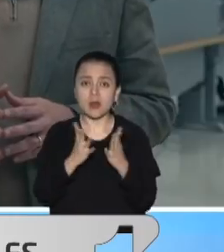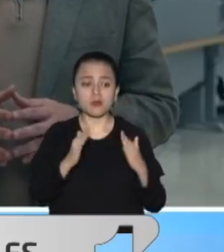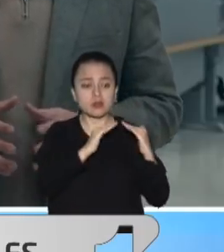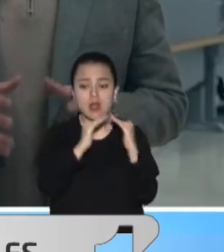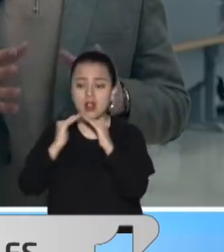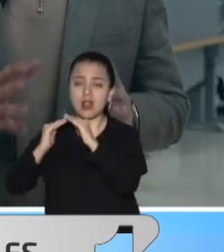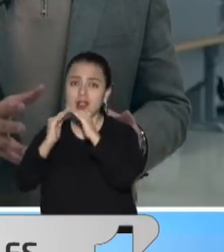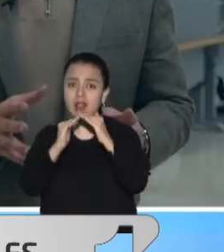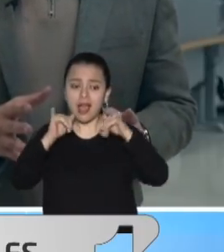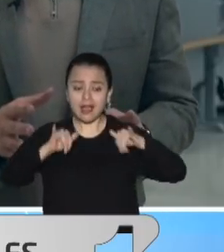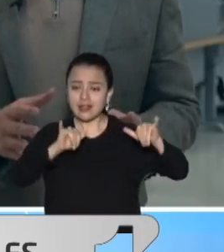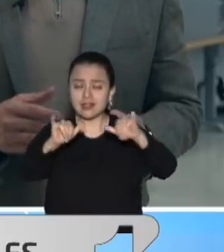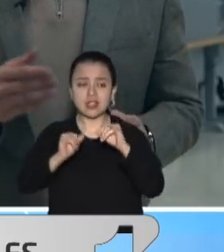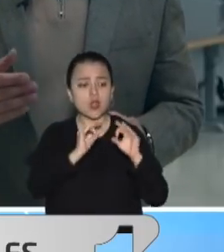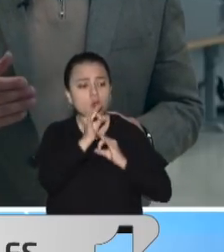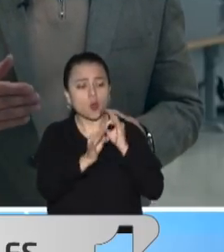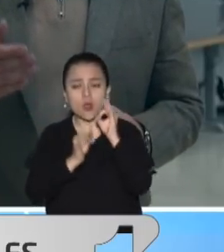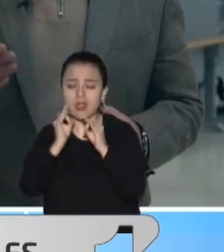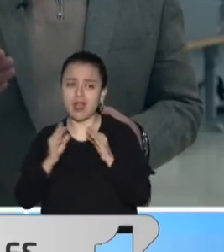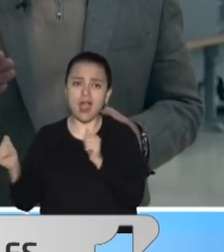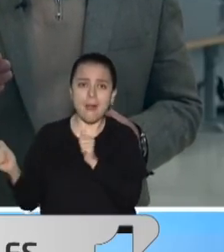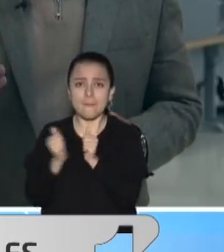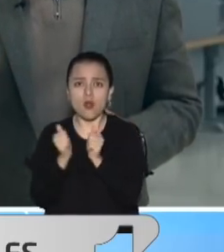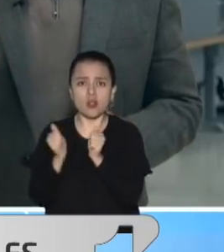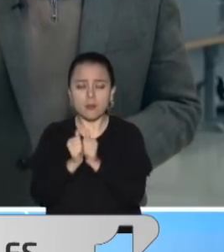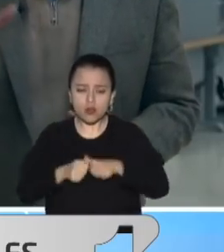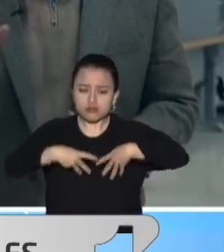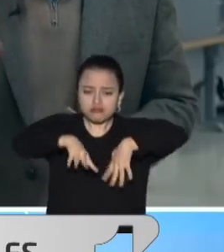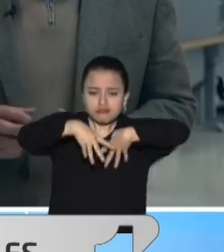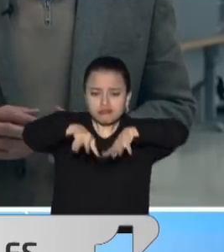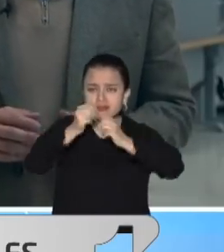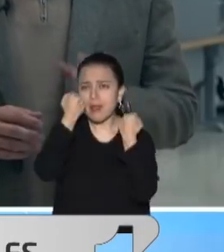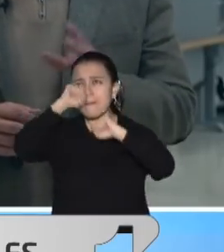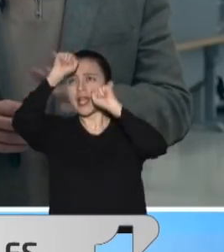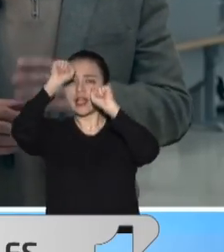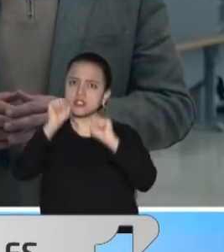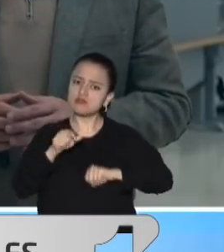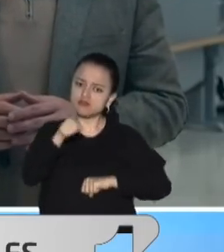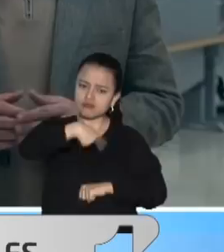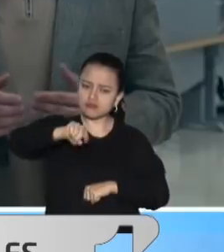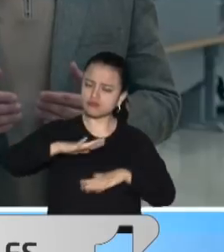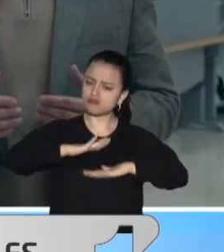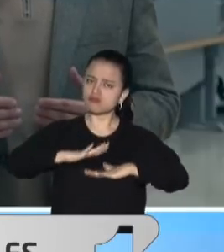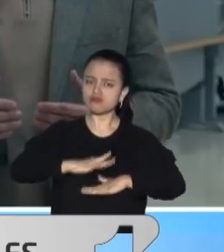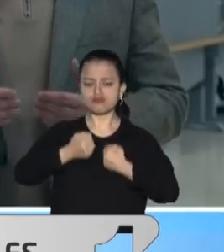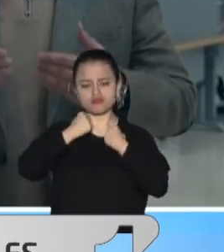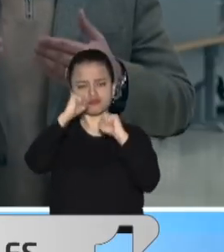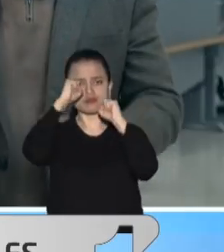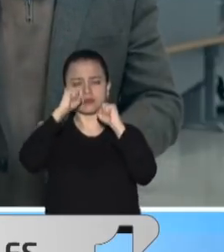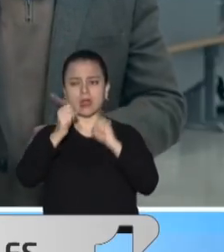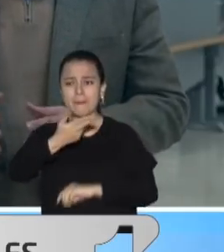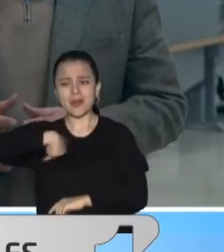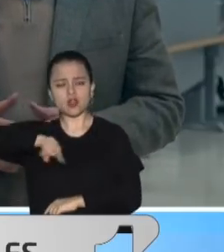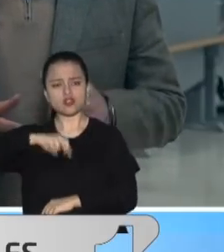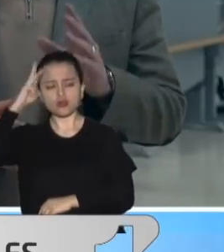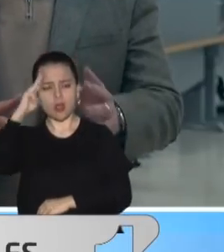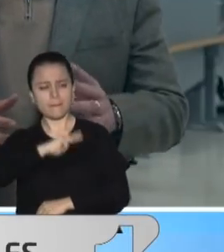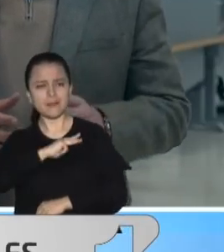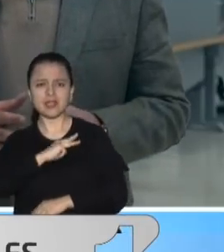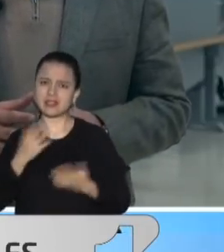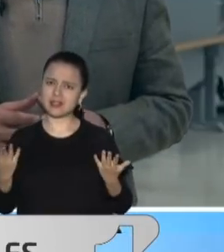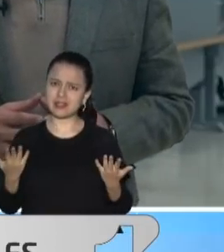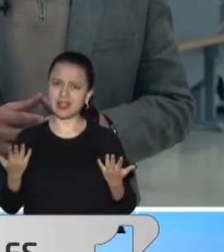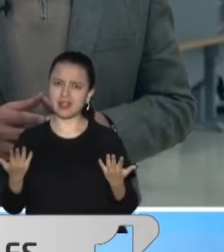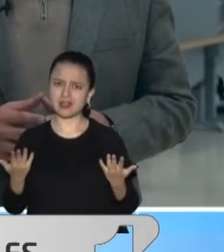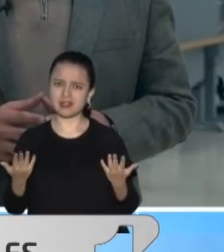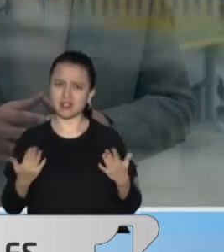casa. Todo el respeto y acompañamiento a la manifestación pacífica. Pero reiteramos, nuestra fuerza pública no permitirá más